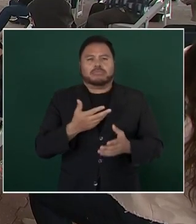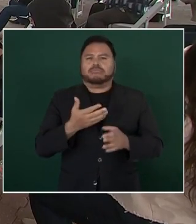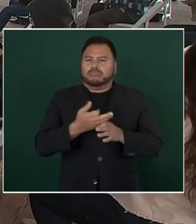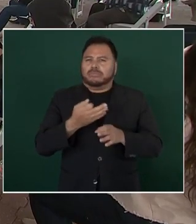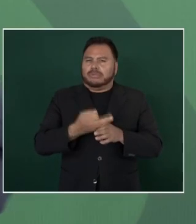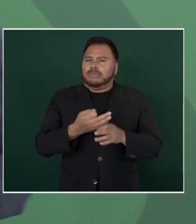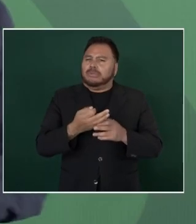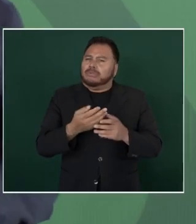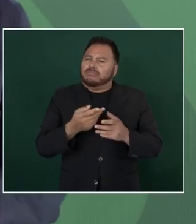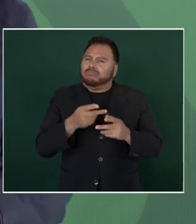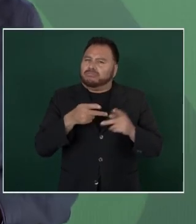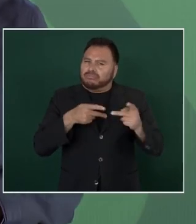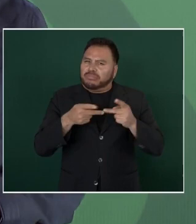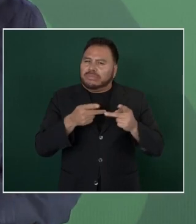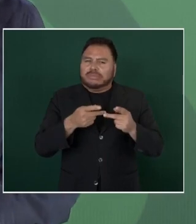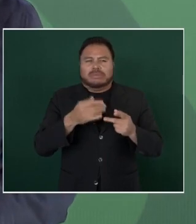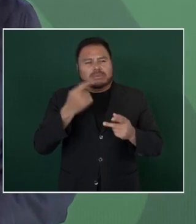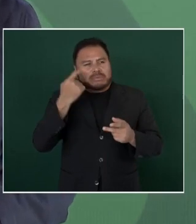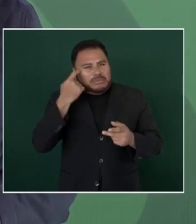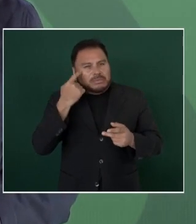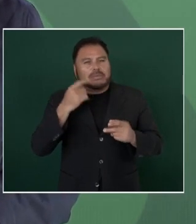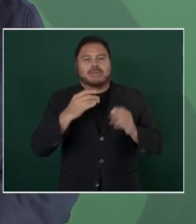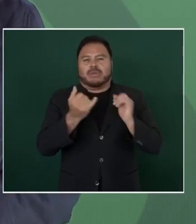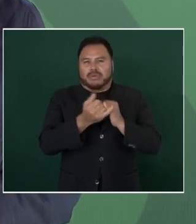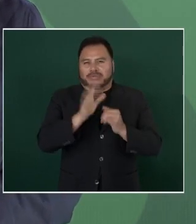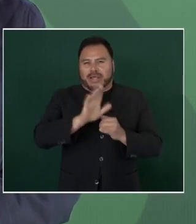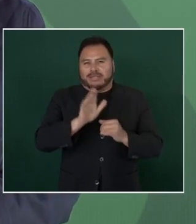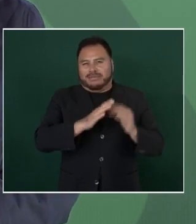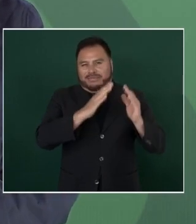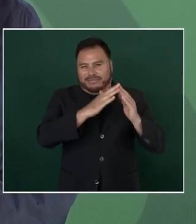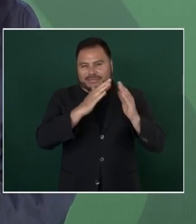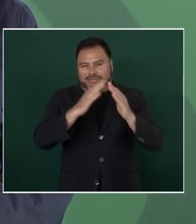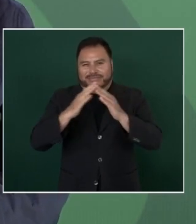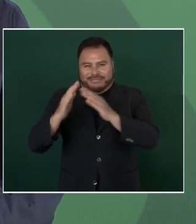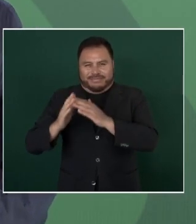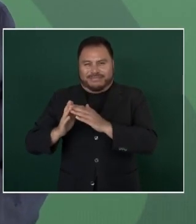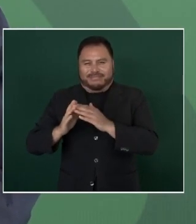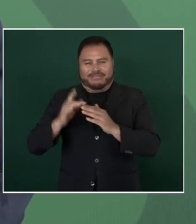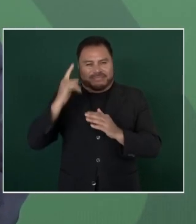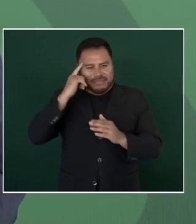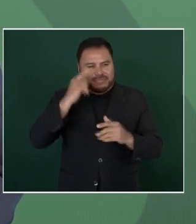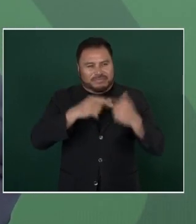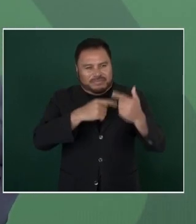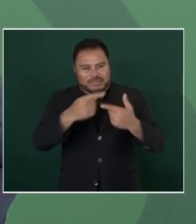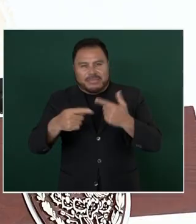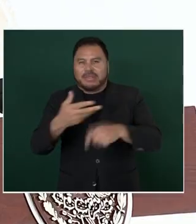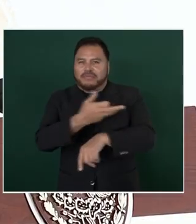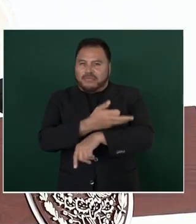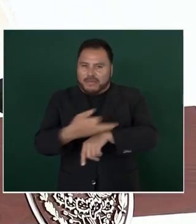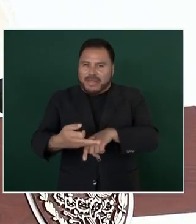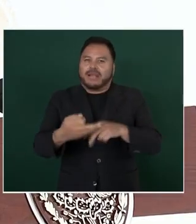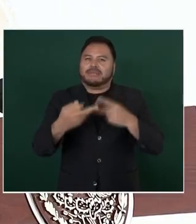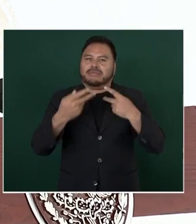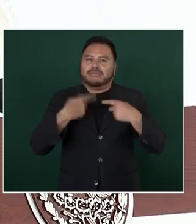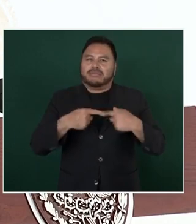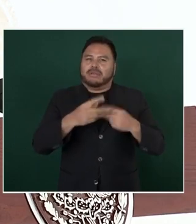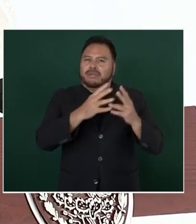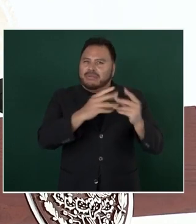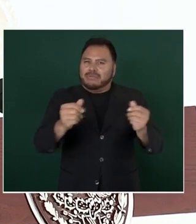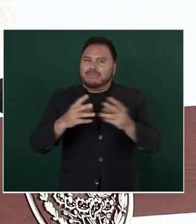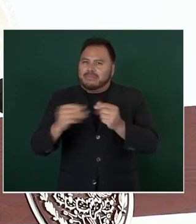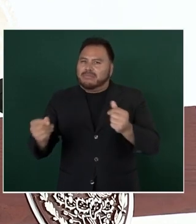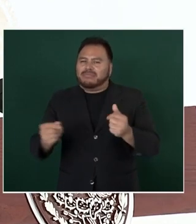un recorrido casa por casa, viendo a todos los familiares de